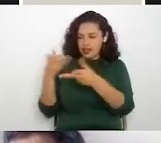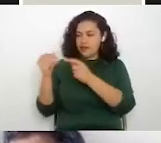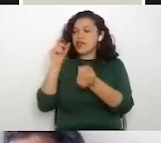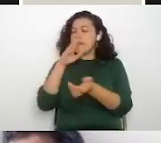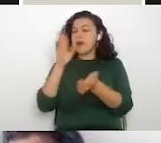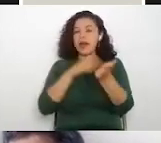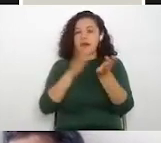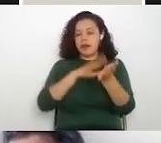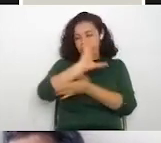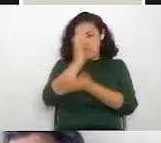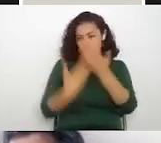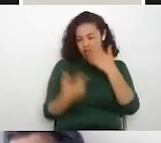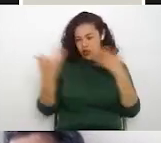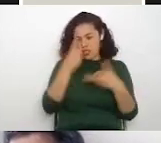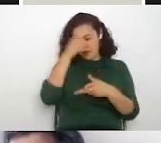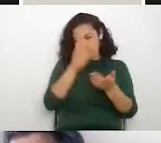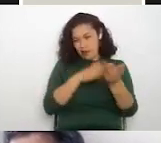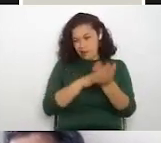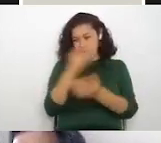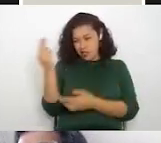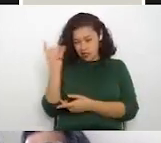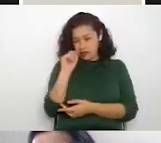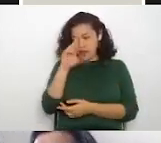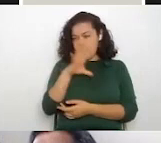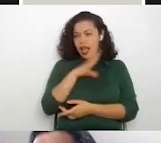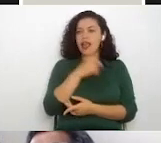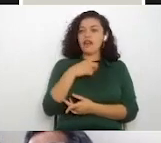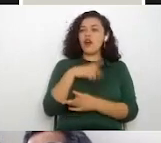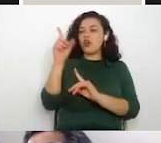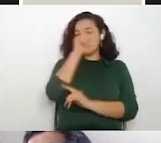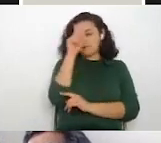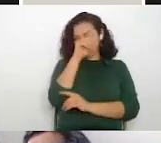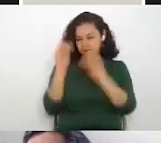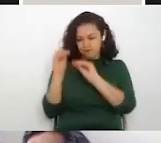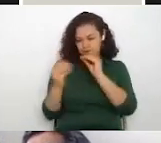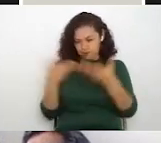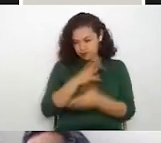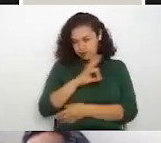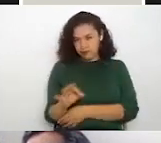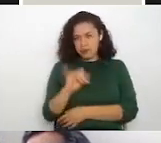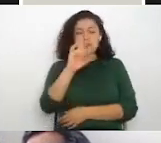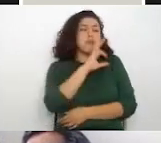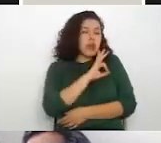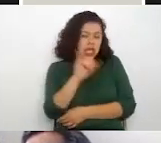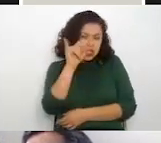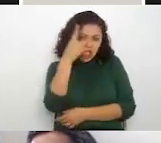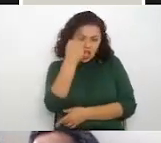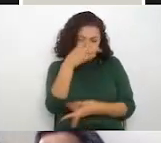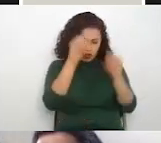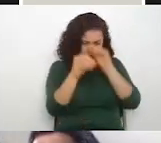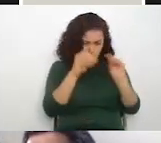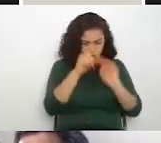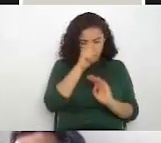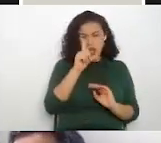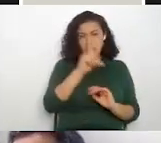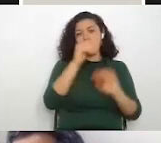son diferentes documentos que se requieren. Ahí sí podríamos hacer también otro instructivo. Sí, puede ser en un instructivo o, como lo veremos